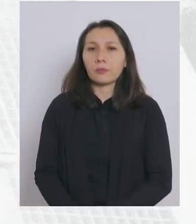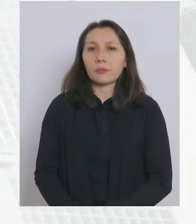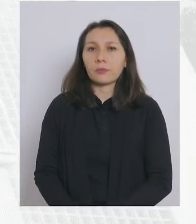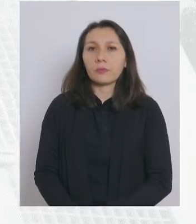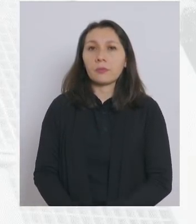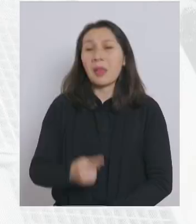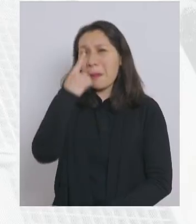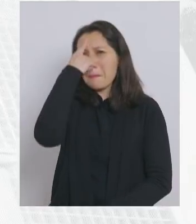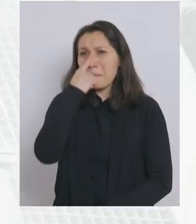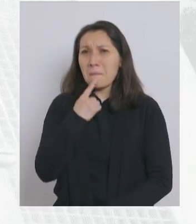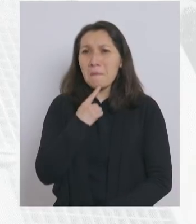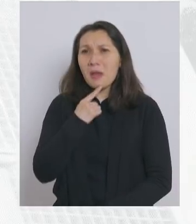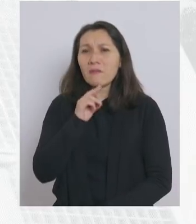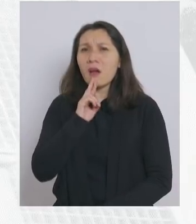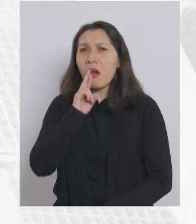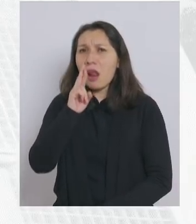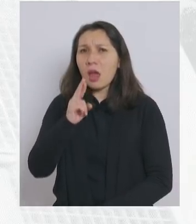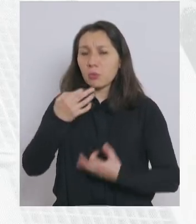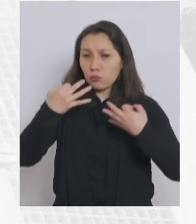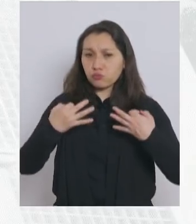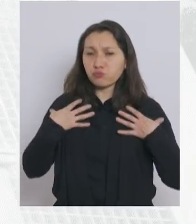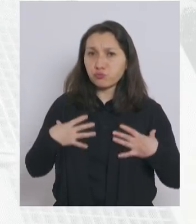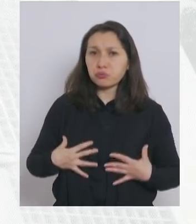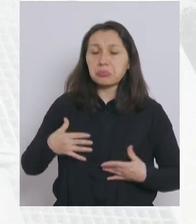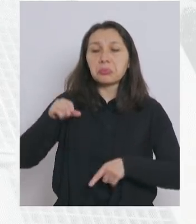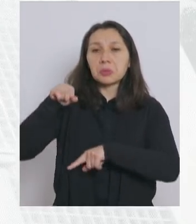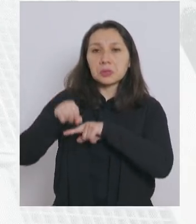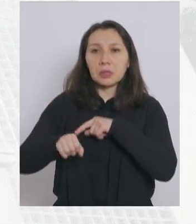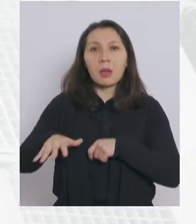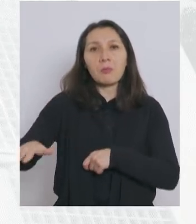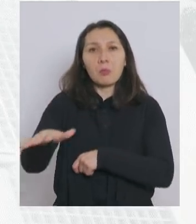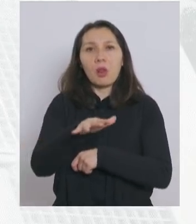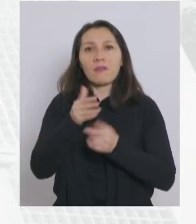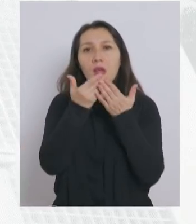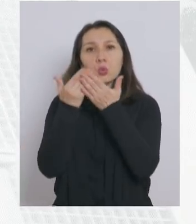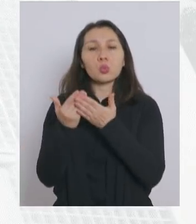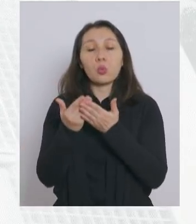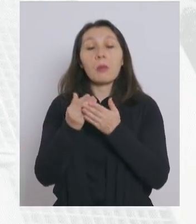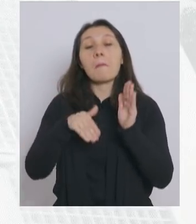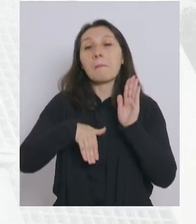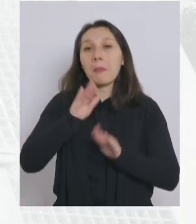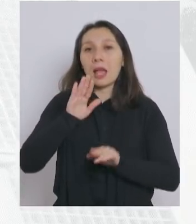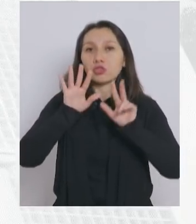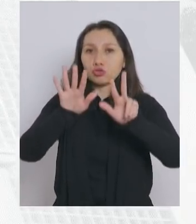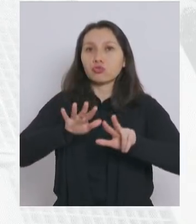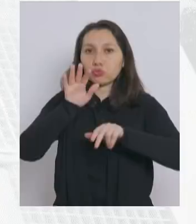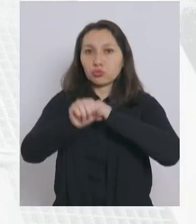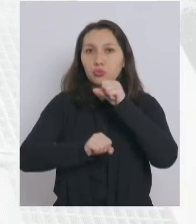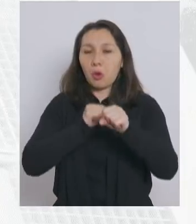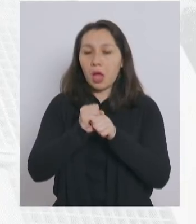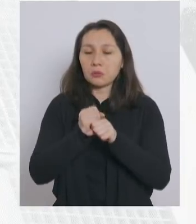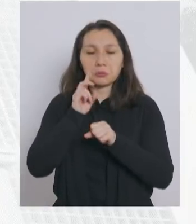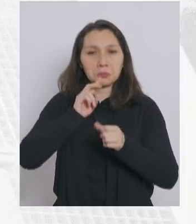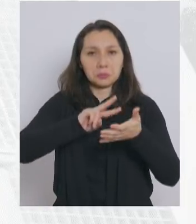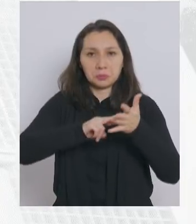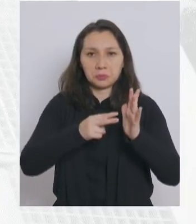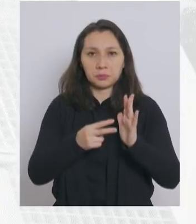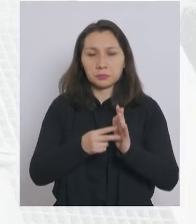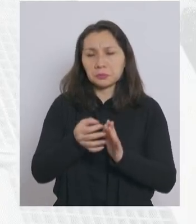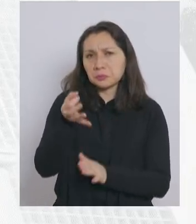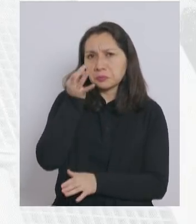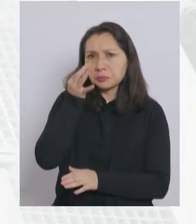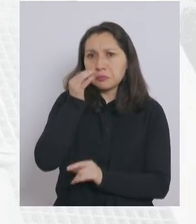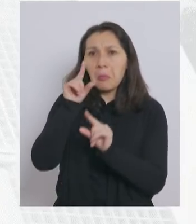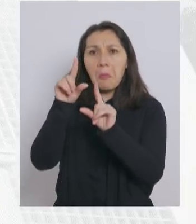un perfil de rectogenicidad y seguridad aceptable en la población que fue estudiada, es decir, mayores de 18 años. Se observó